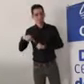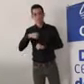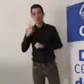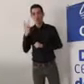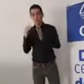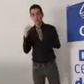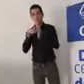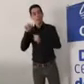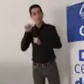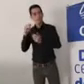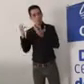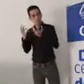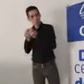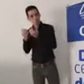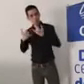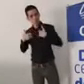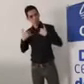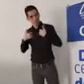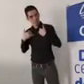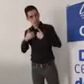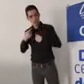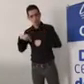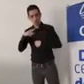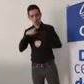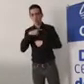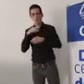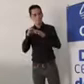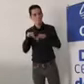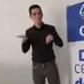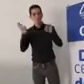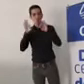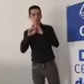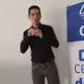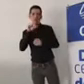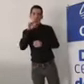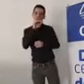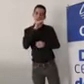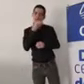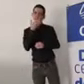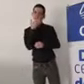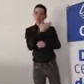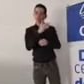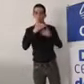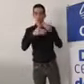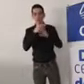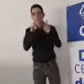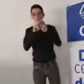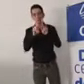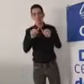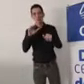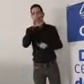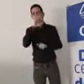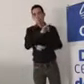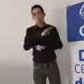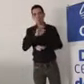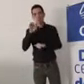los jóvenes fueron protagónicos para eso. Y ahí pasamos adelante, y es que una vez, y esto creo que ustedes lo pueden dimensionar también en el